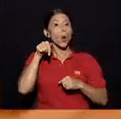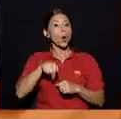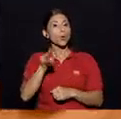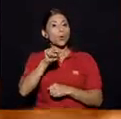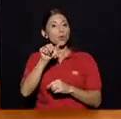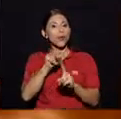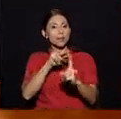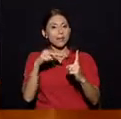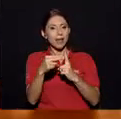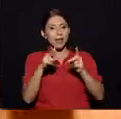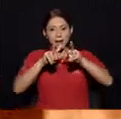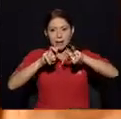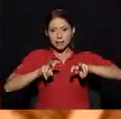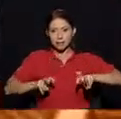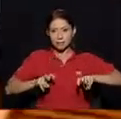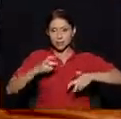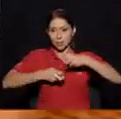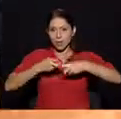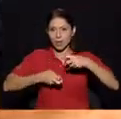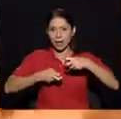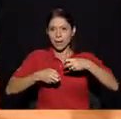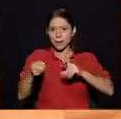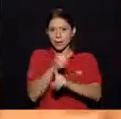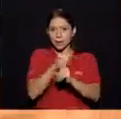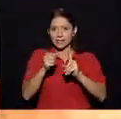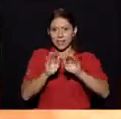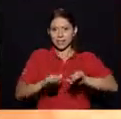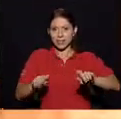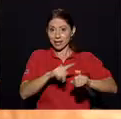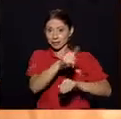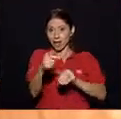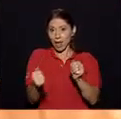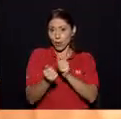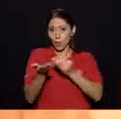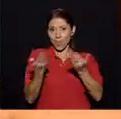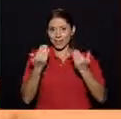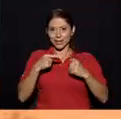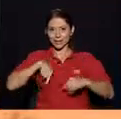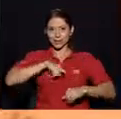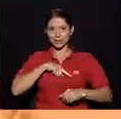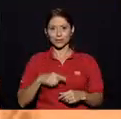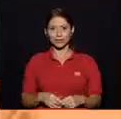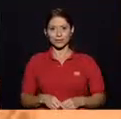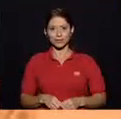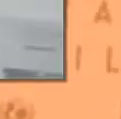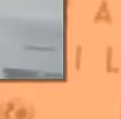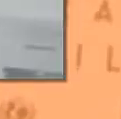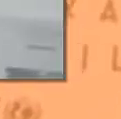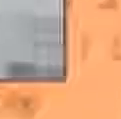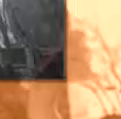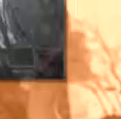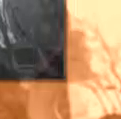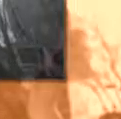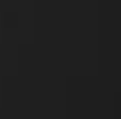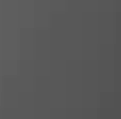Hoy, en Una Mirada, analizaremos la problemática de la violencia infantil. Acompáñenos.